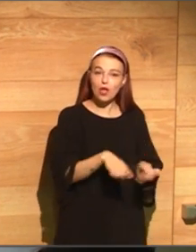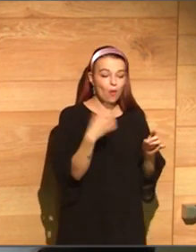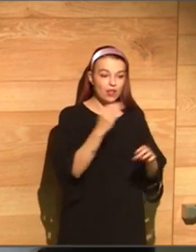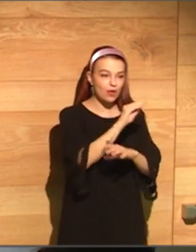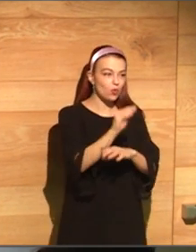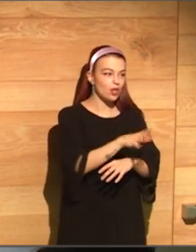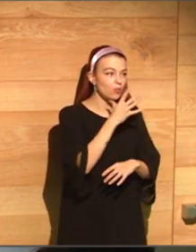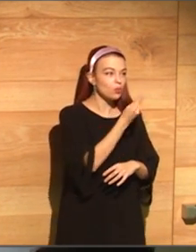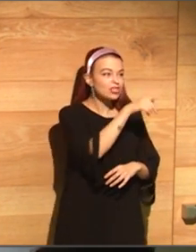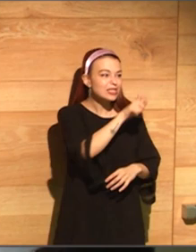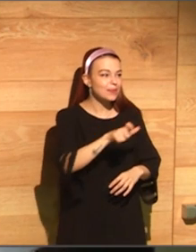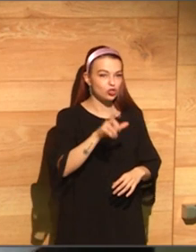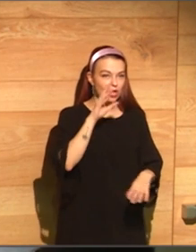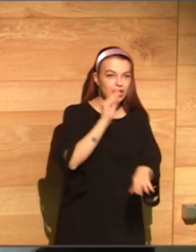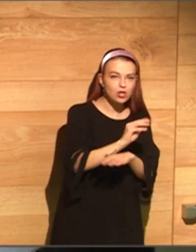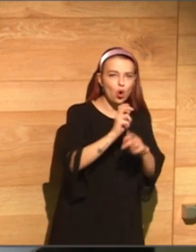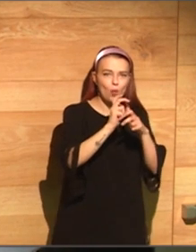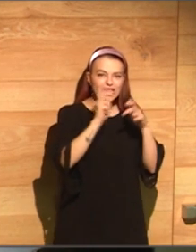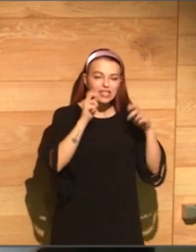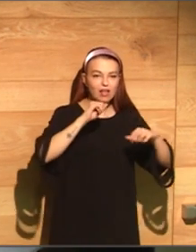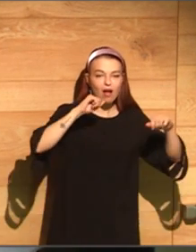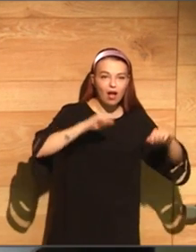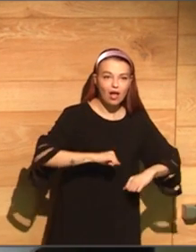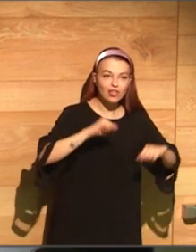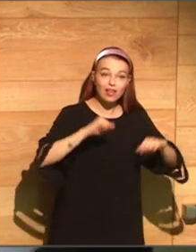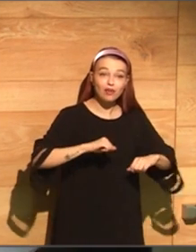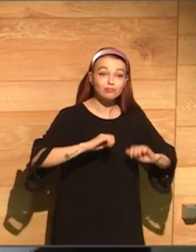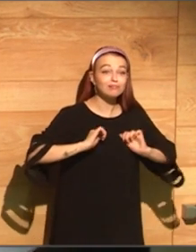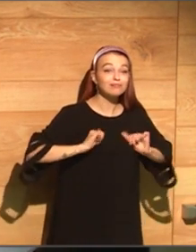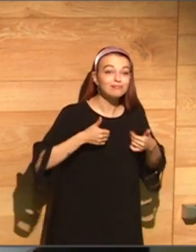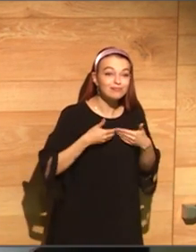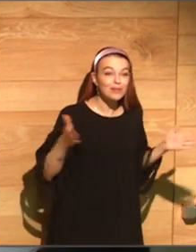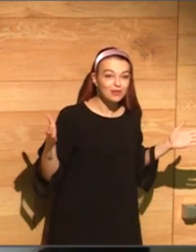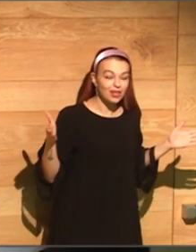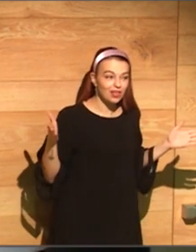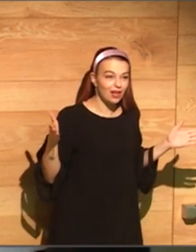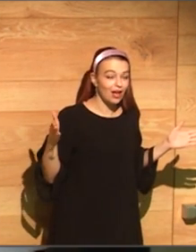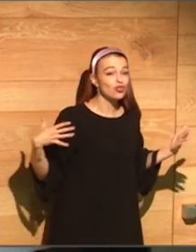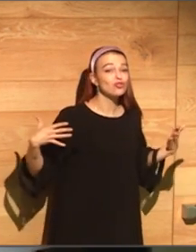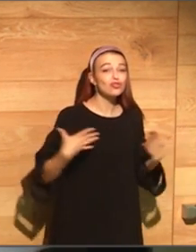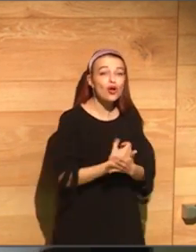mucho personal de riesgo. Obesidad, ancianos. ¡Comienza Todopoderoso!